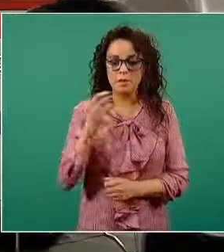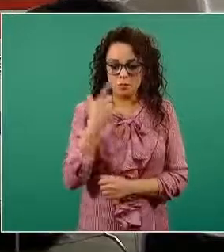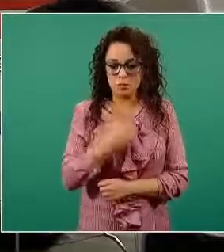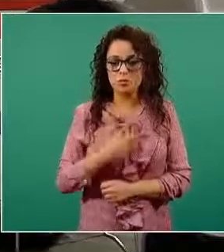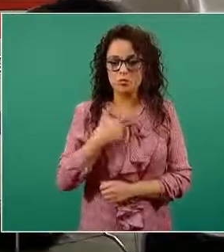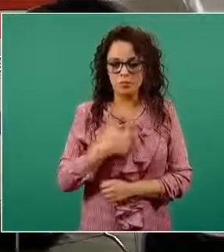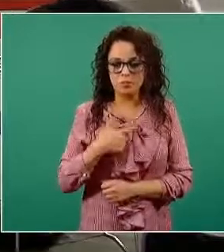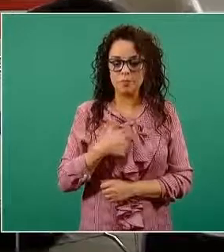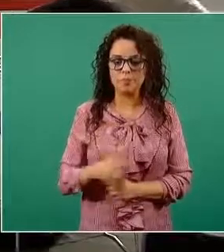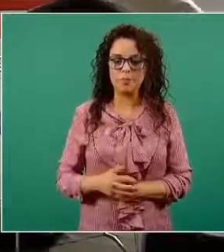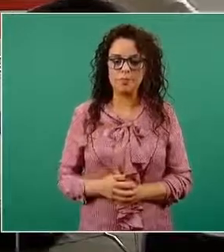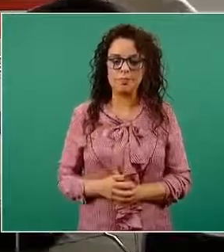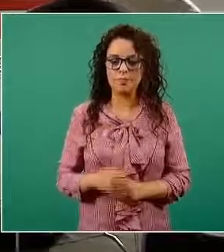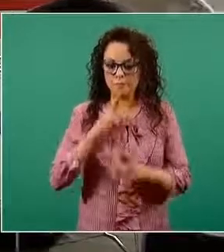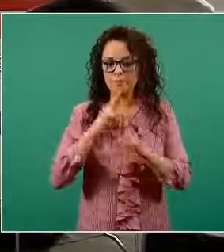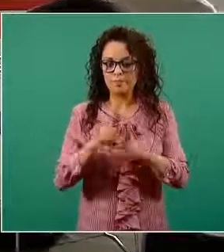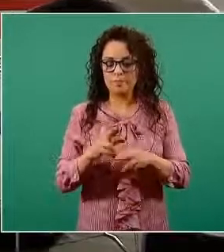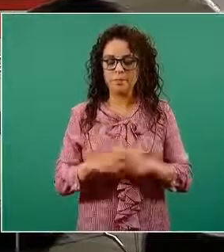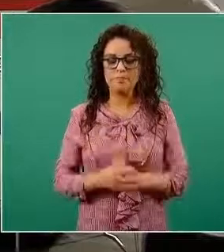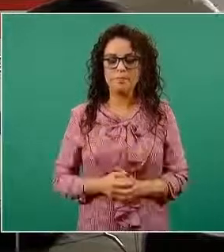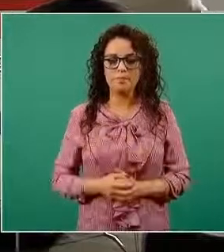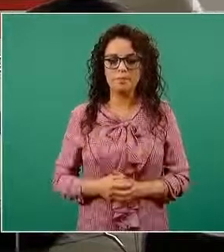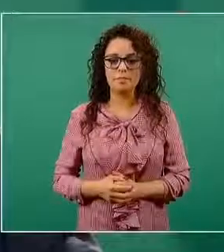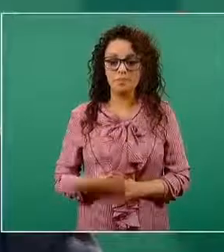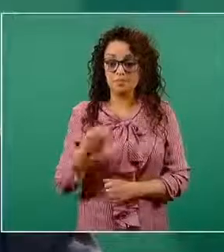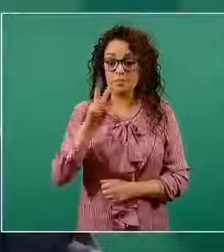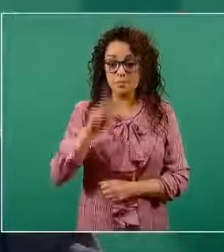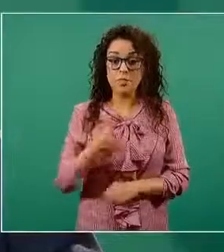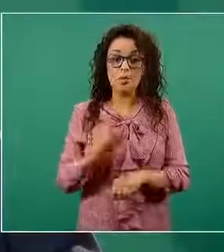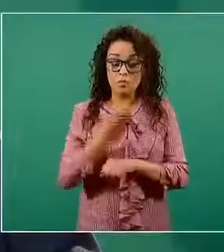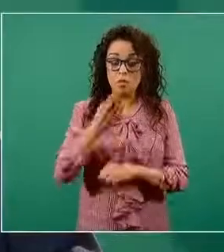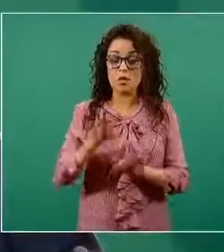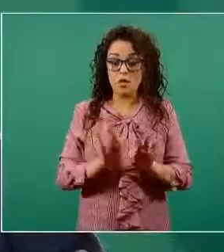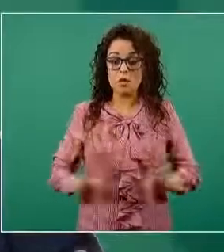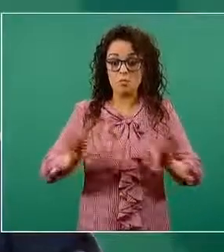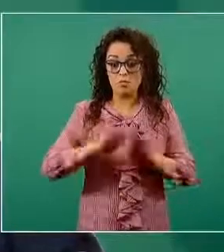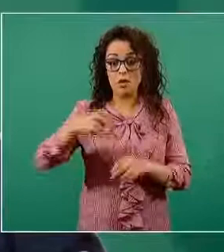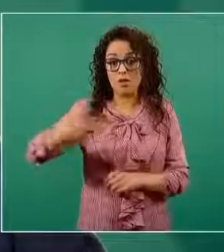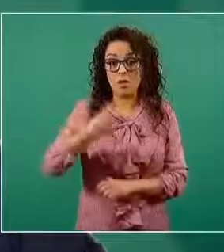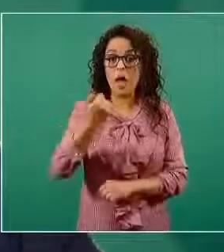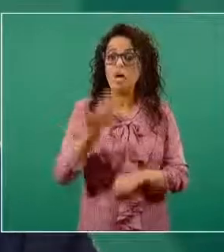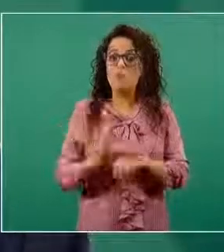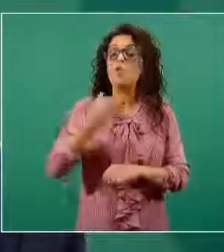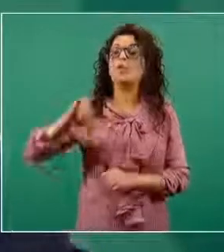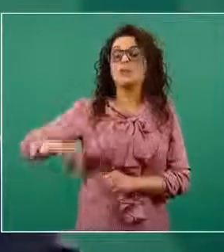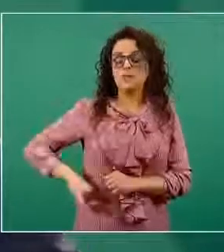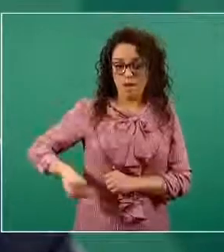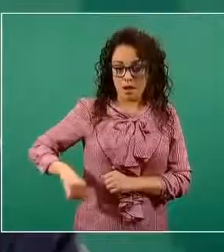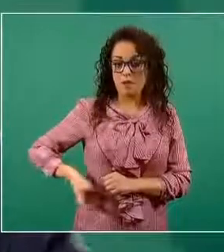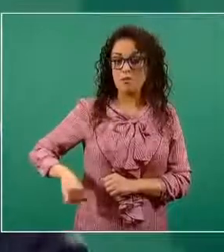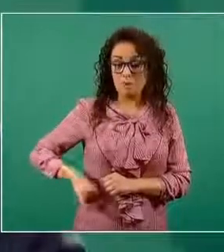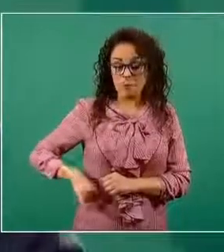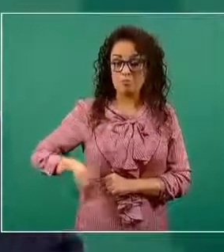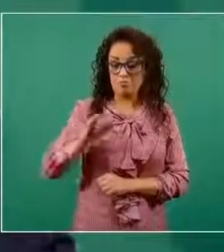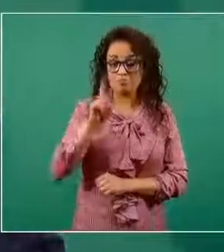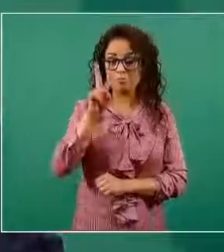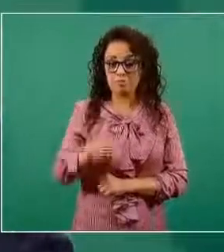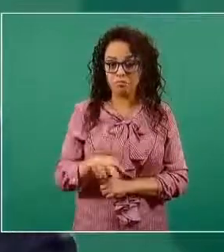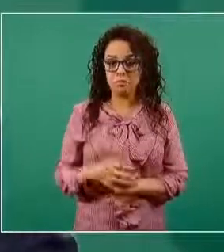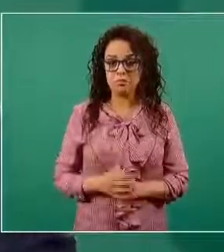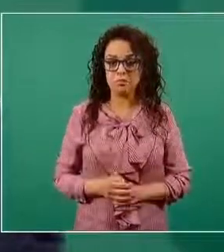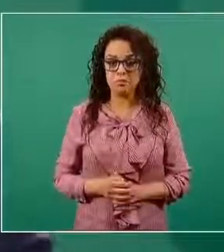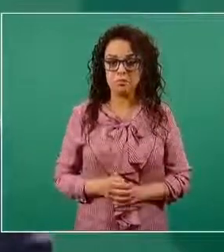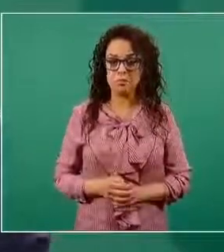Demián Duarte. Es una pregunta que me parece importante e interesante, además, de